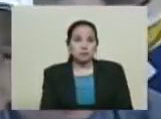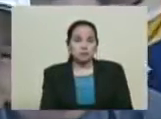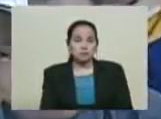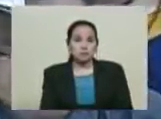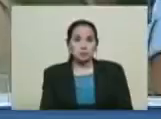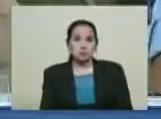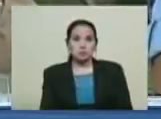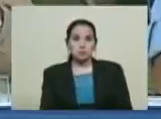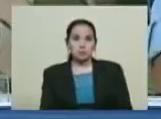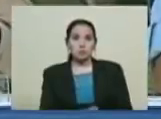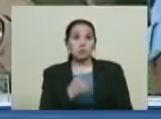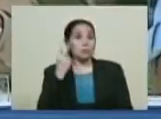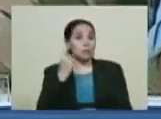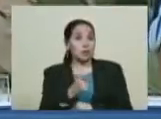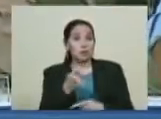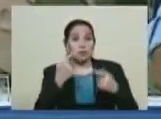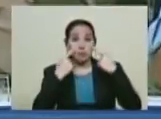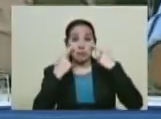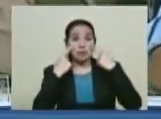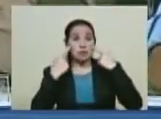Bueno, hay que ponerse las pilas.